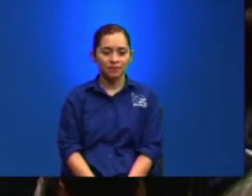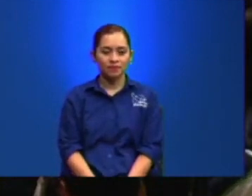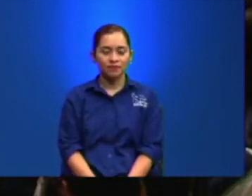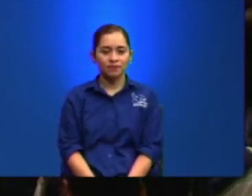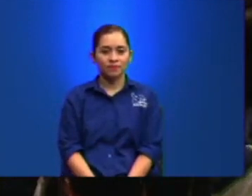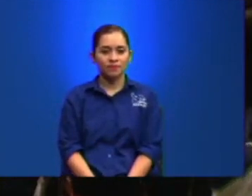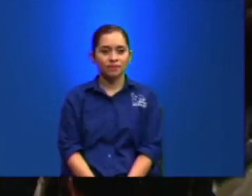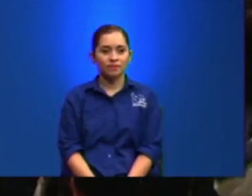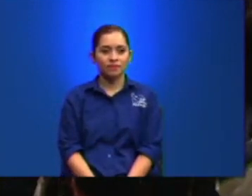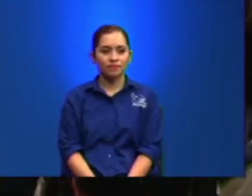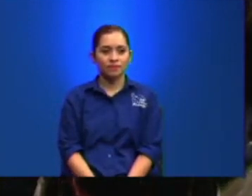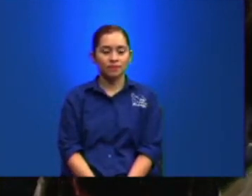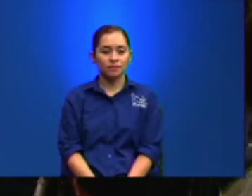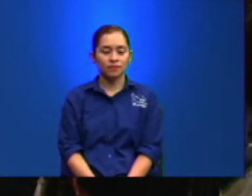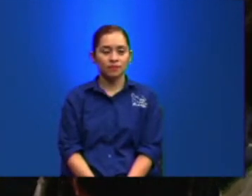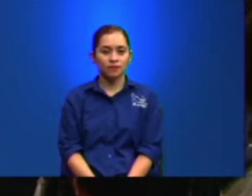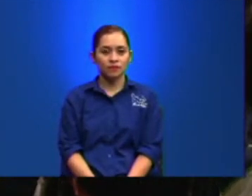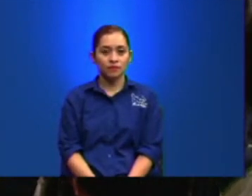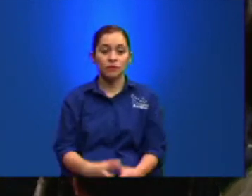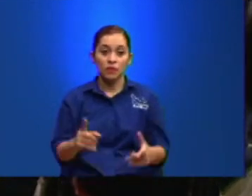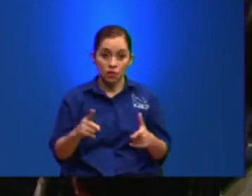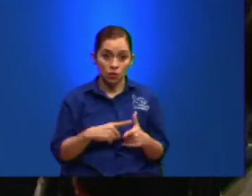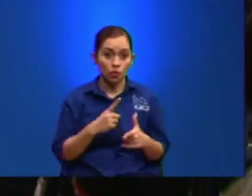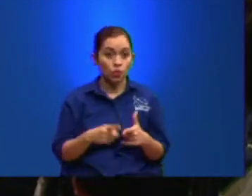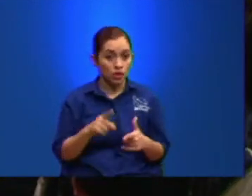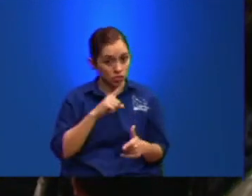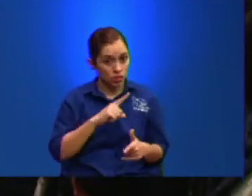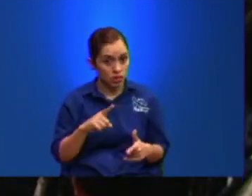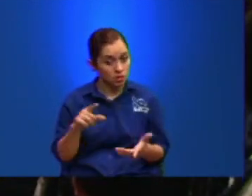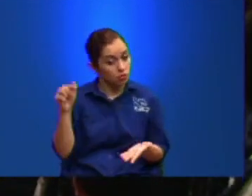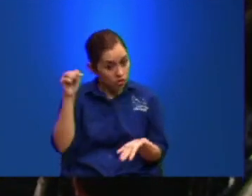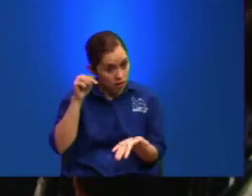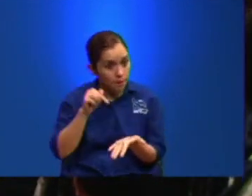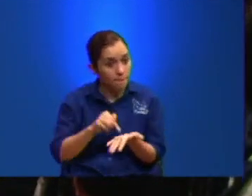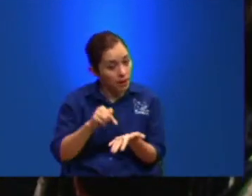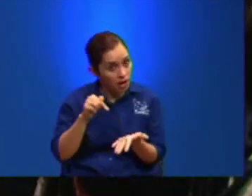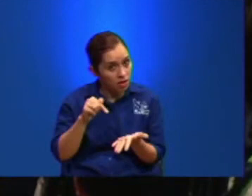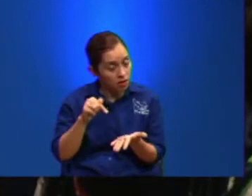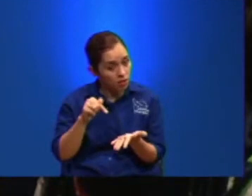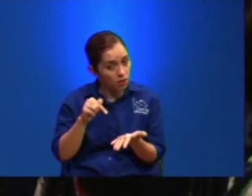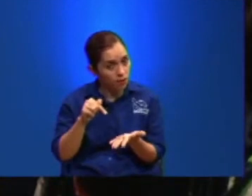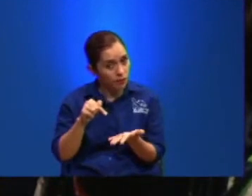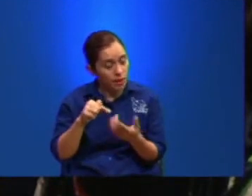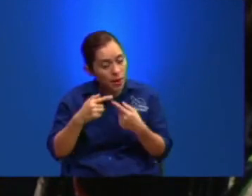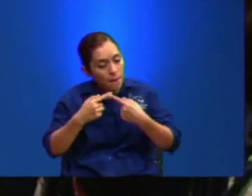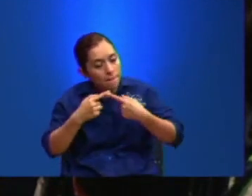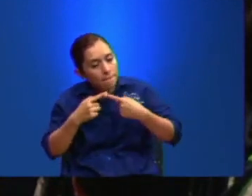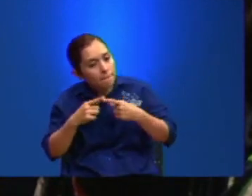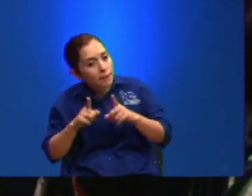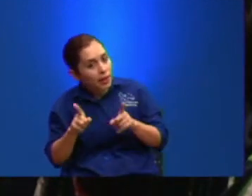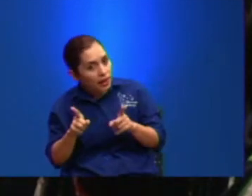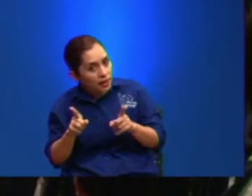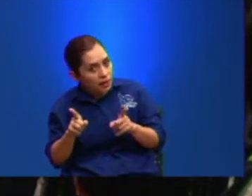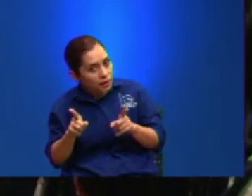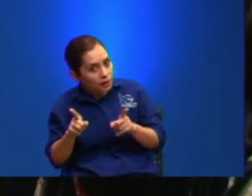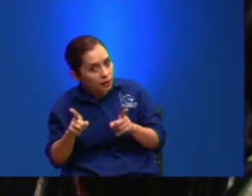cuando están los los bombazos así pero pero